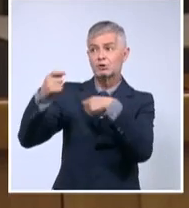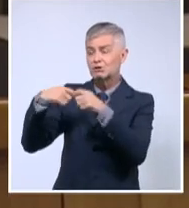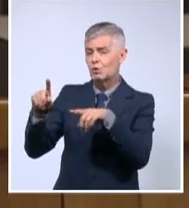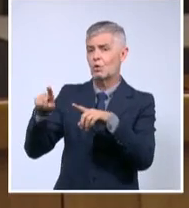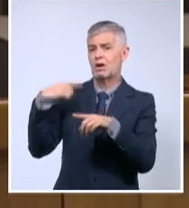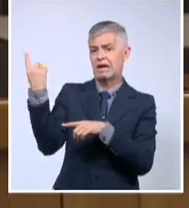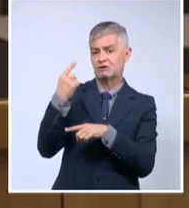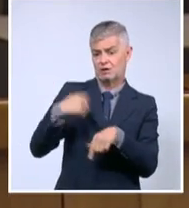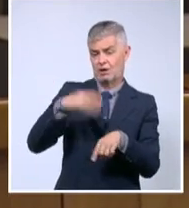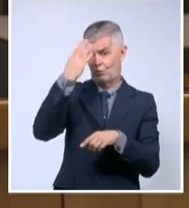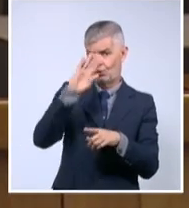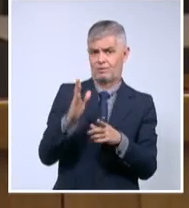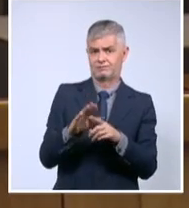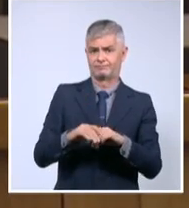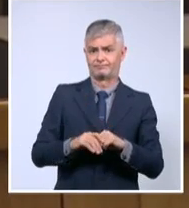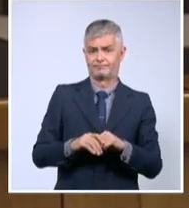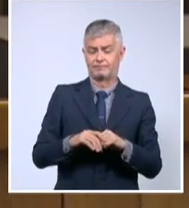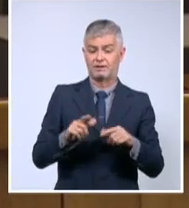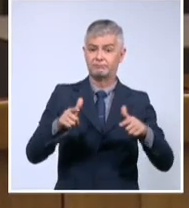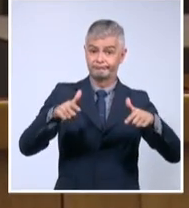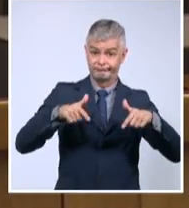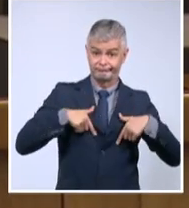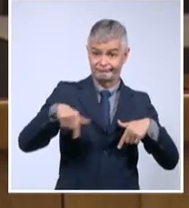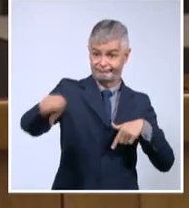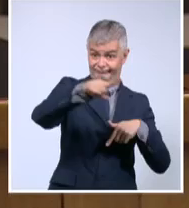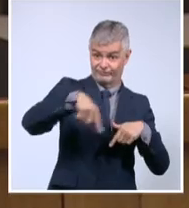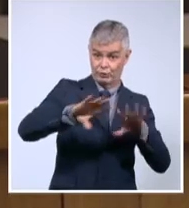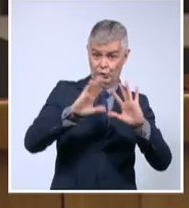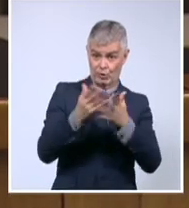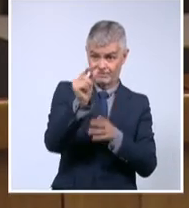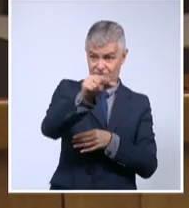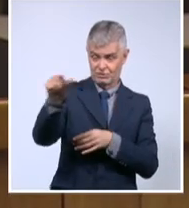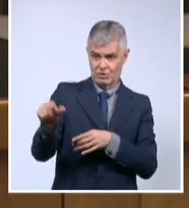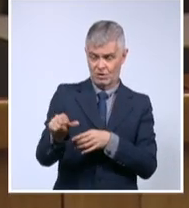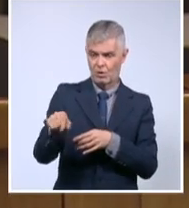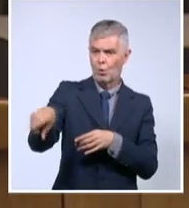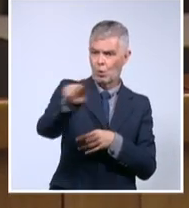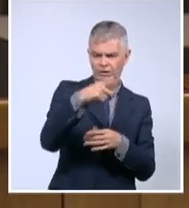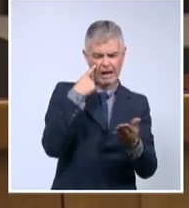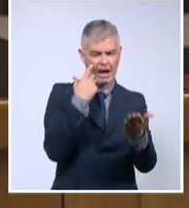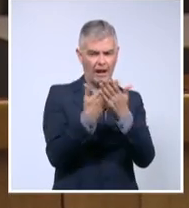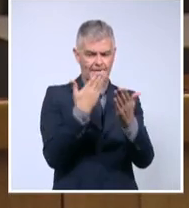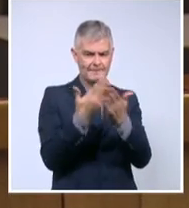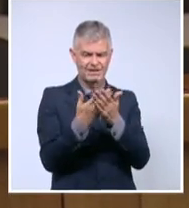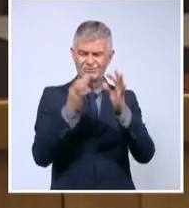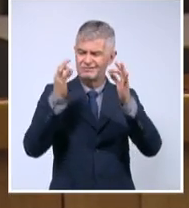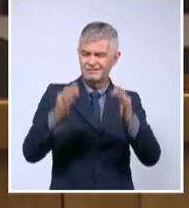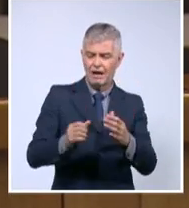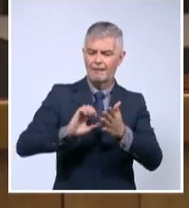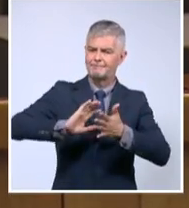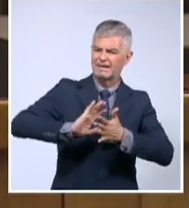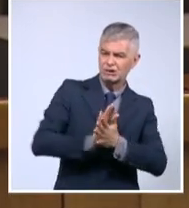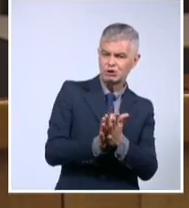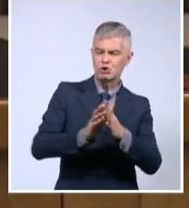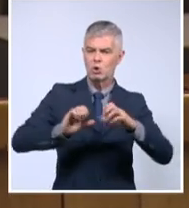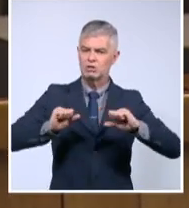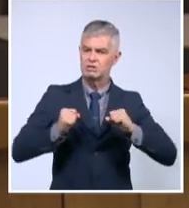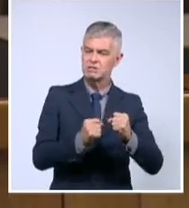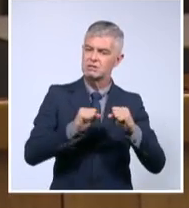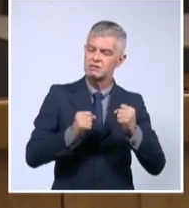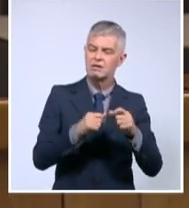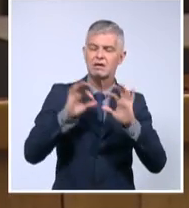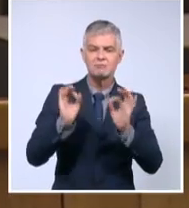Diputadas, diputados, seguramente muchos de ustedes han comprobado las crecientes manipulaciones y presiones a través de las